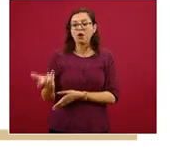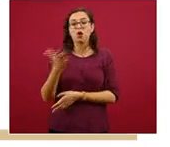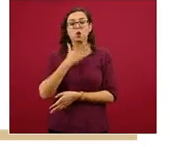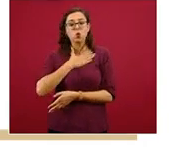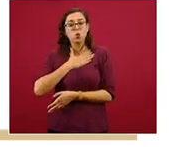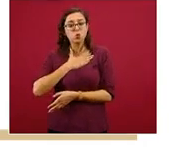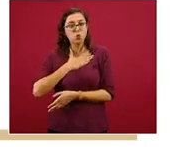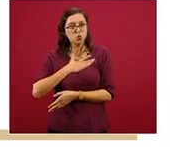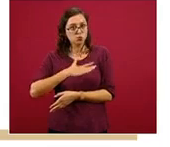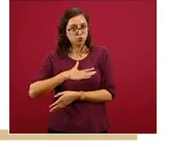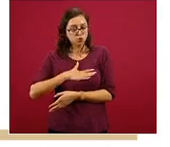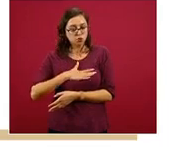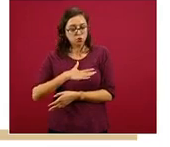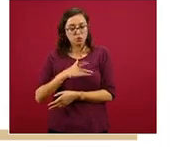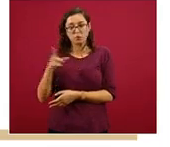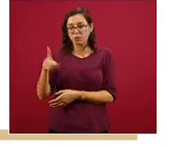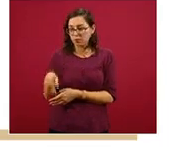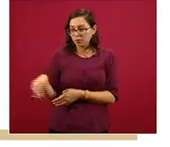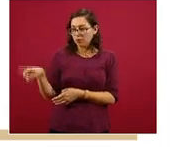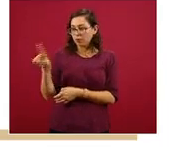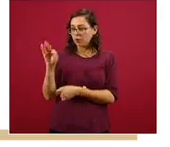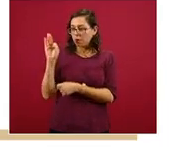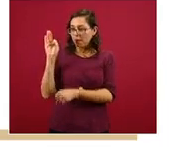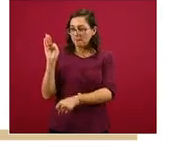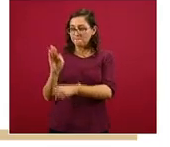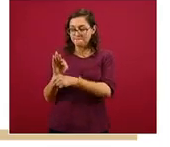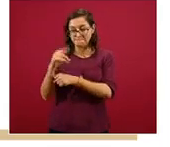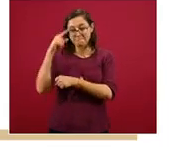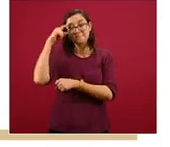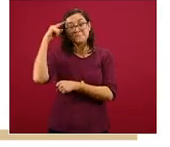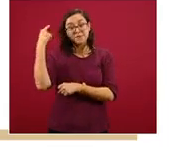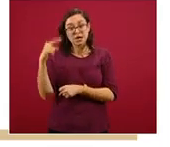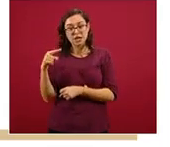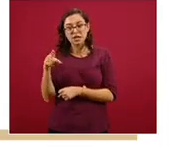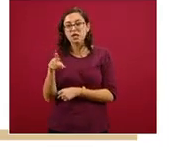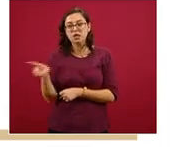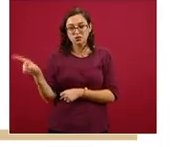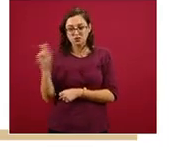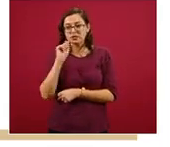pequeños productores, para que en principio ellos coman